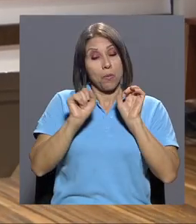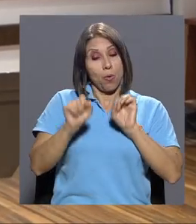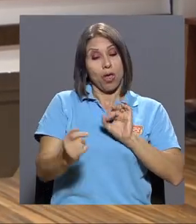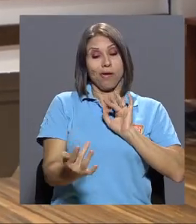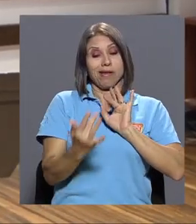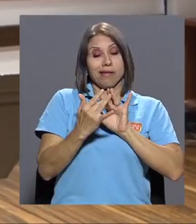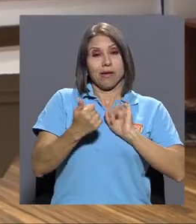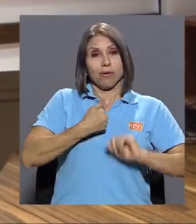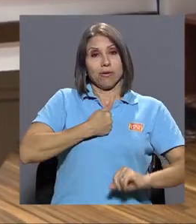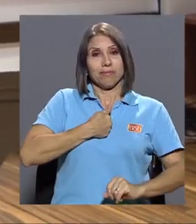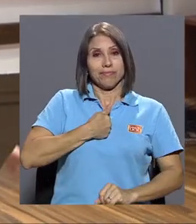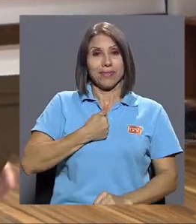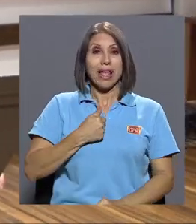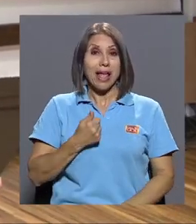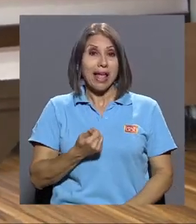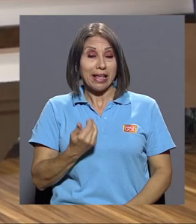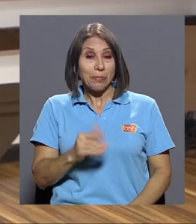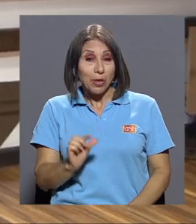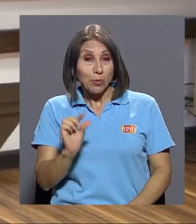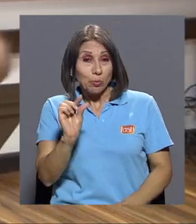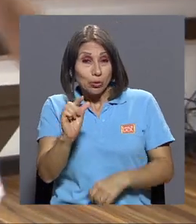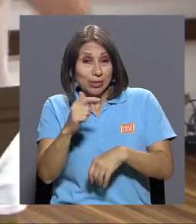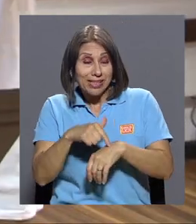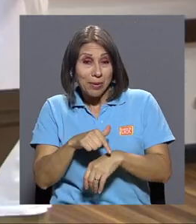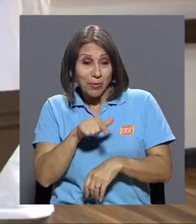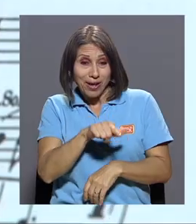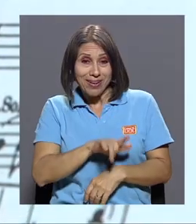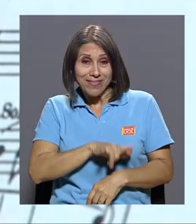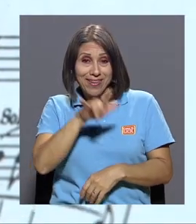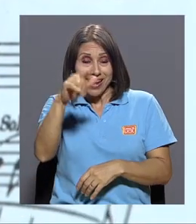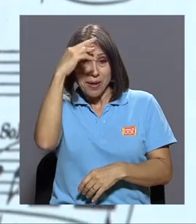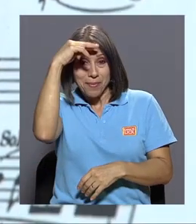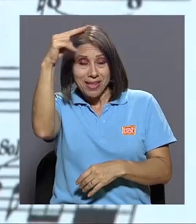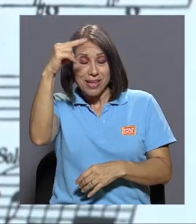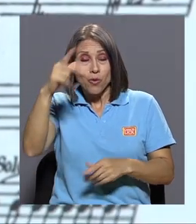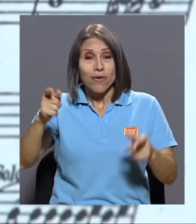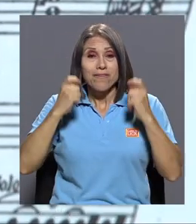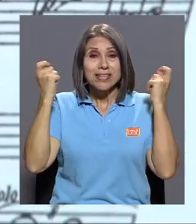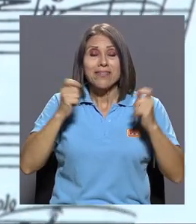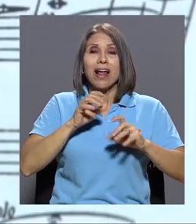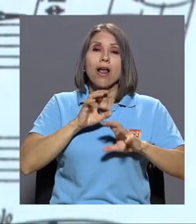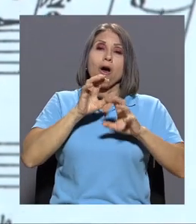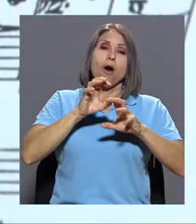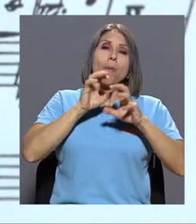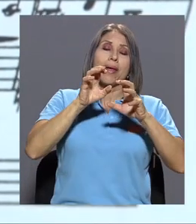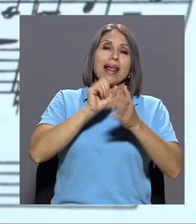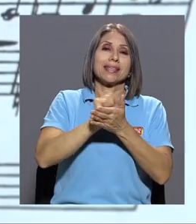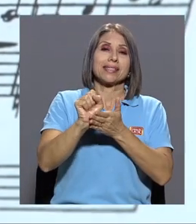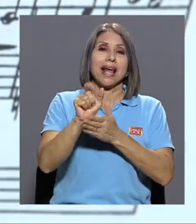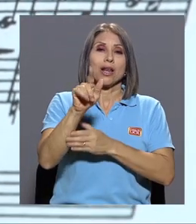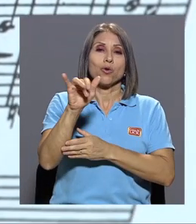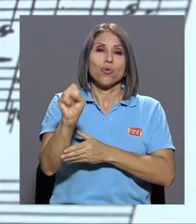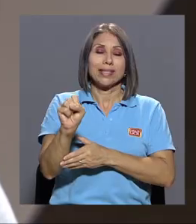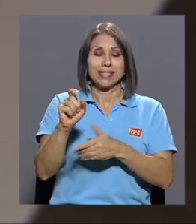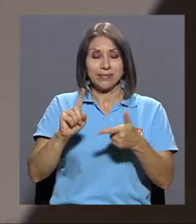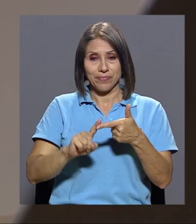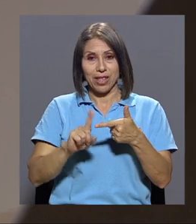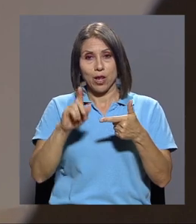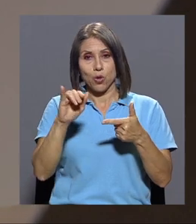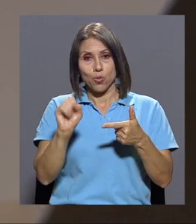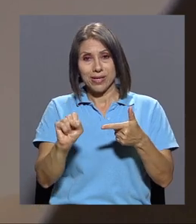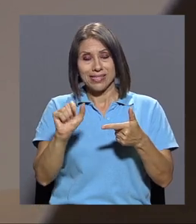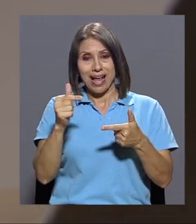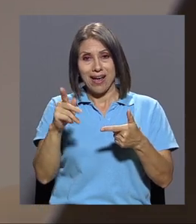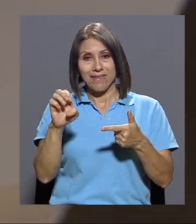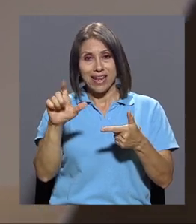recientemente que bien viajará a méxico al festival de ópera de san luís y luis gabriel se prepara